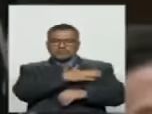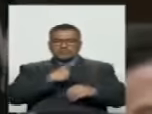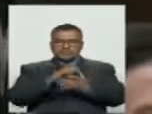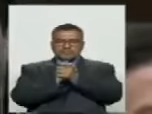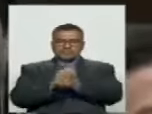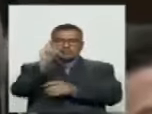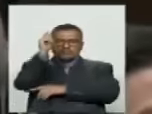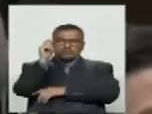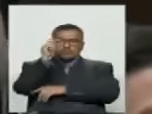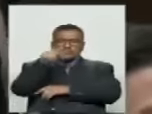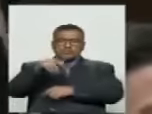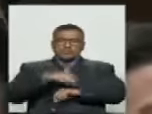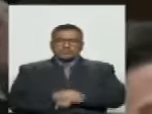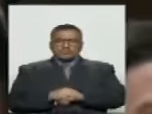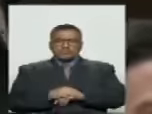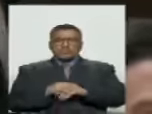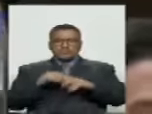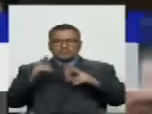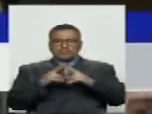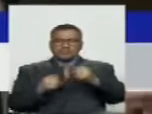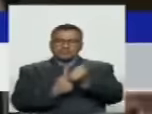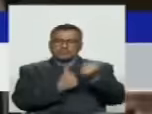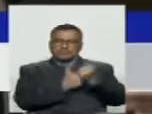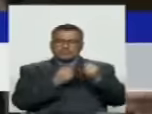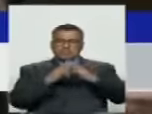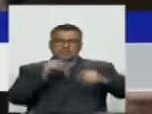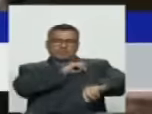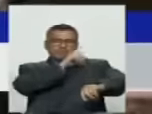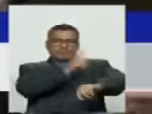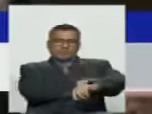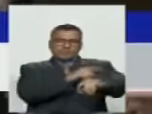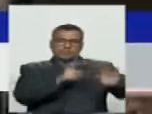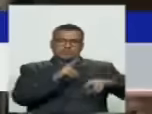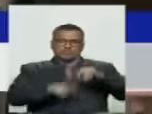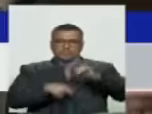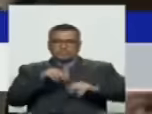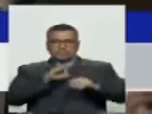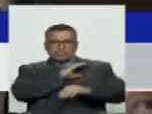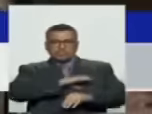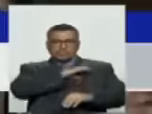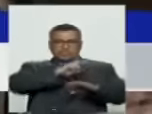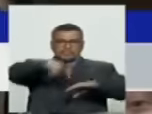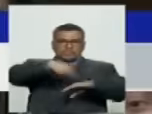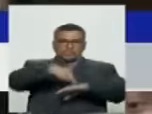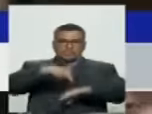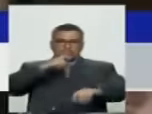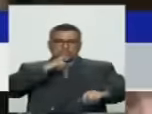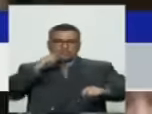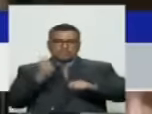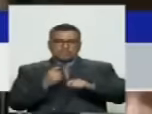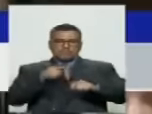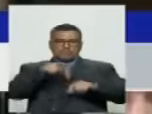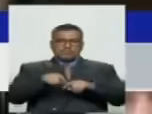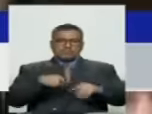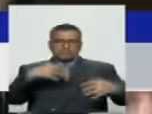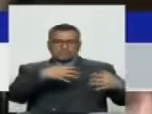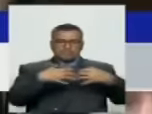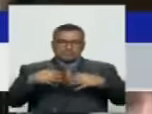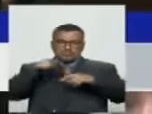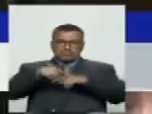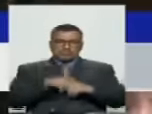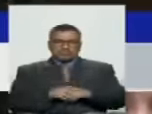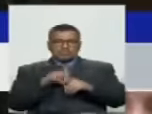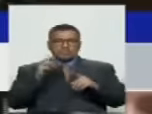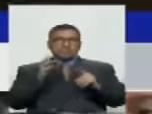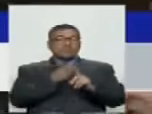colegas parlamentarios, con los cuales respaldo con toda mi fuerza la creación de la Comisión Nacional contra el Fascismo, el Odio y la Violencia,